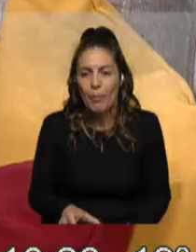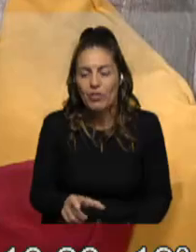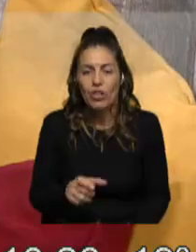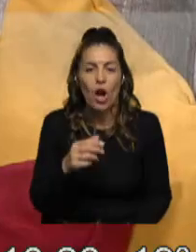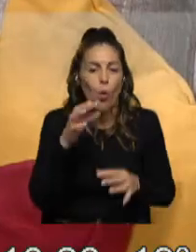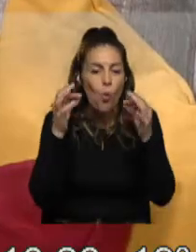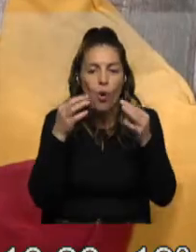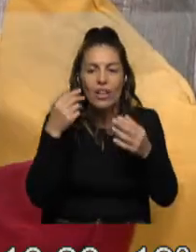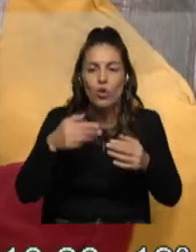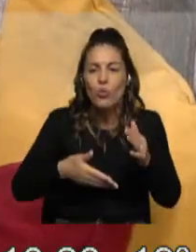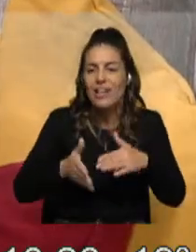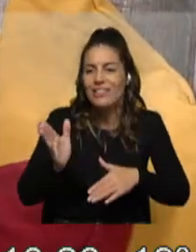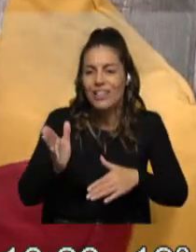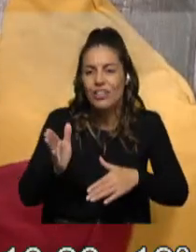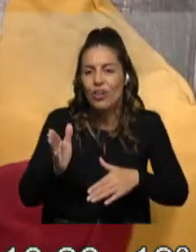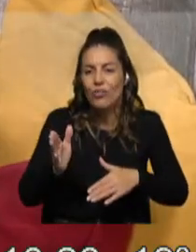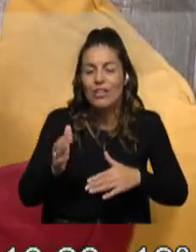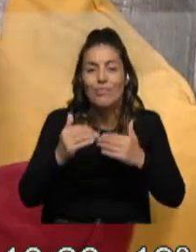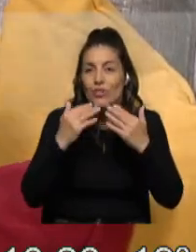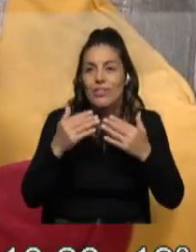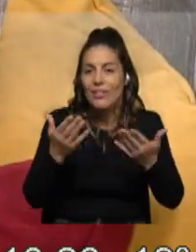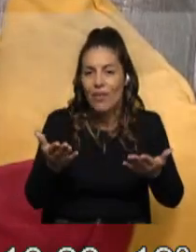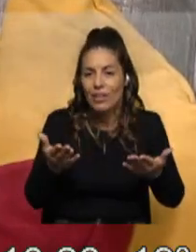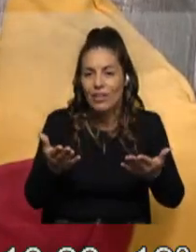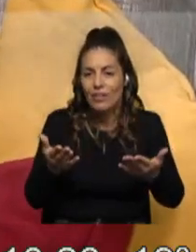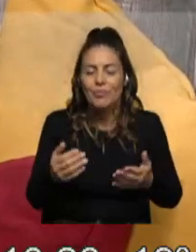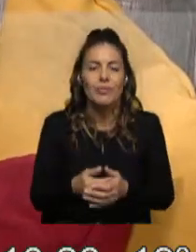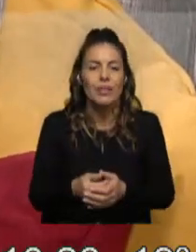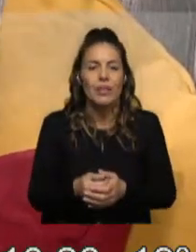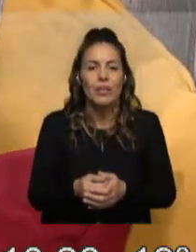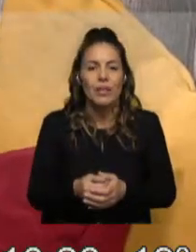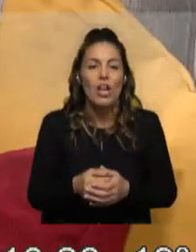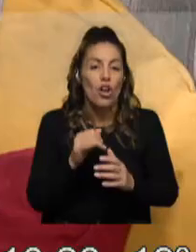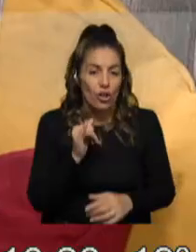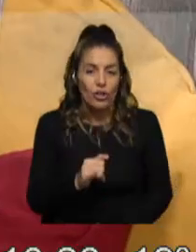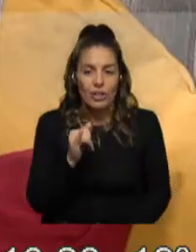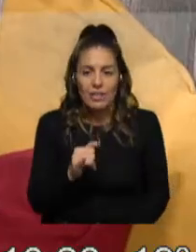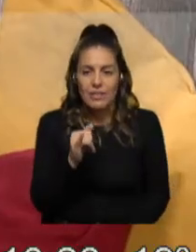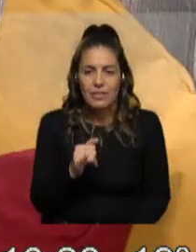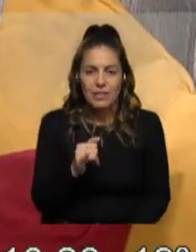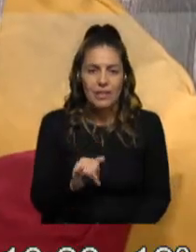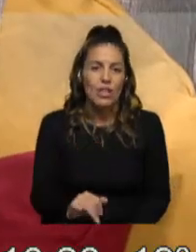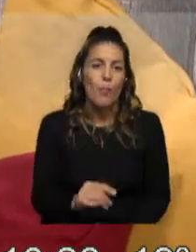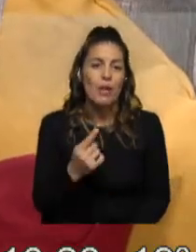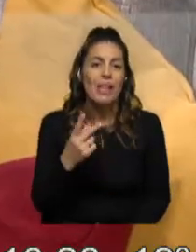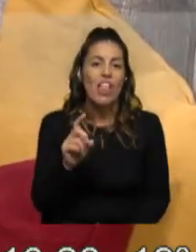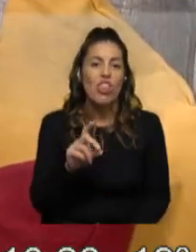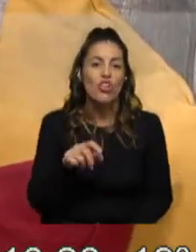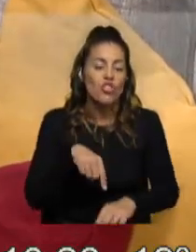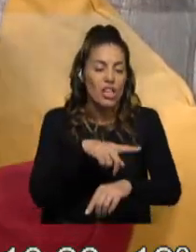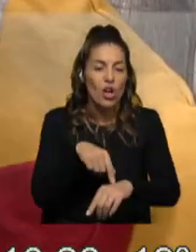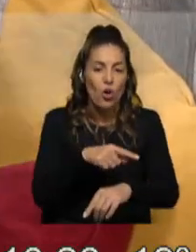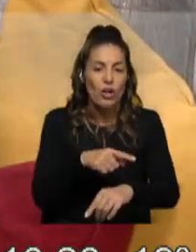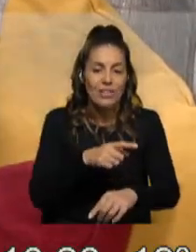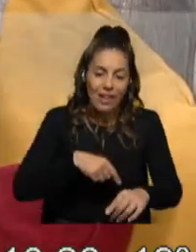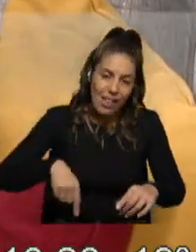sale y capaz que termina en la valla Saberdón. Ahora, lo que sí, en las primeras 12 horas están a la vuelta